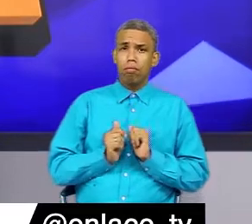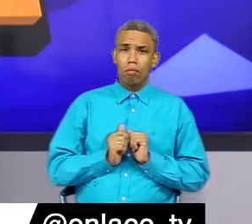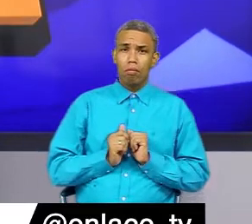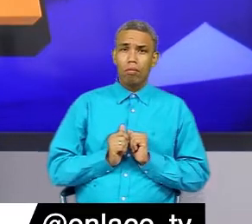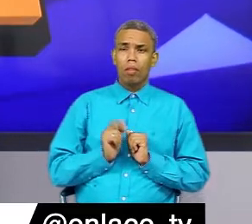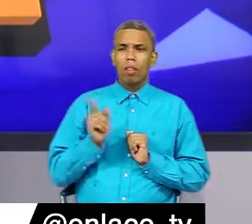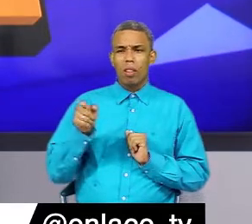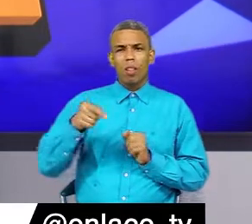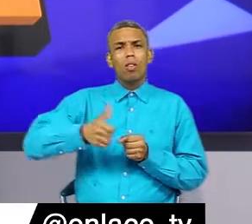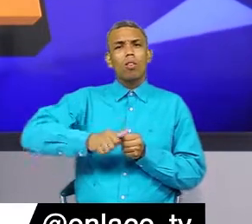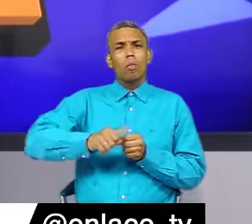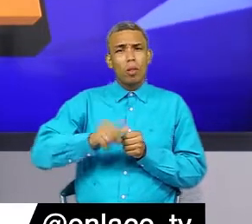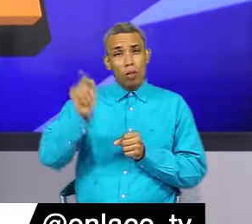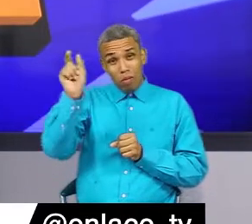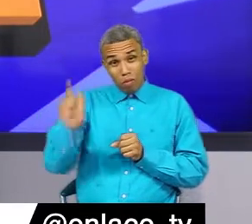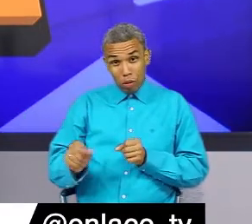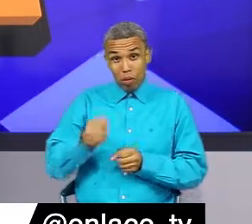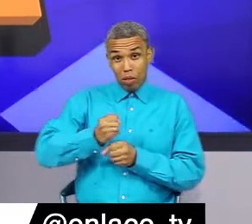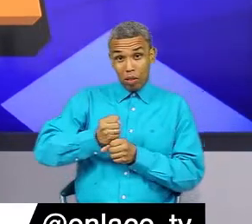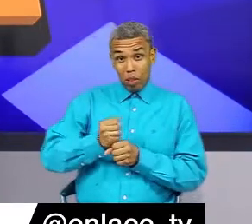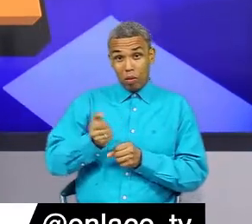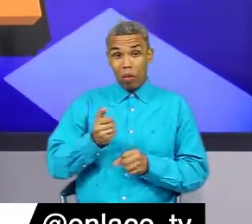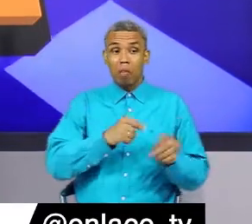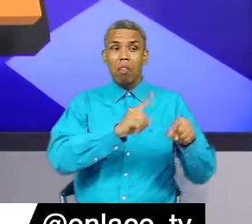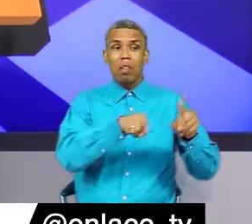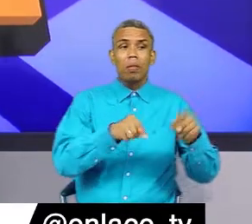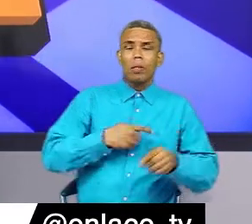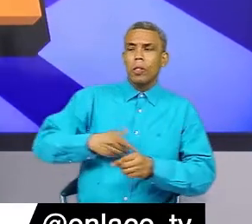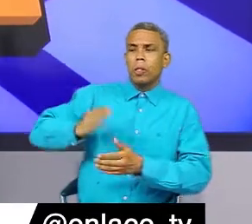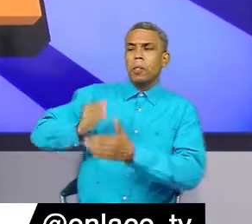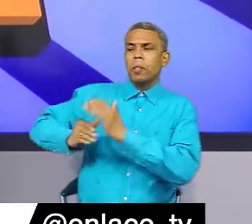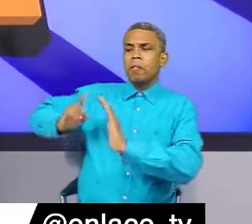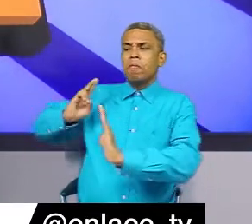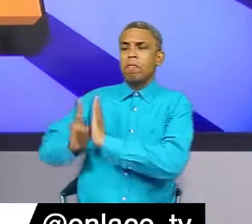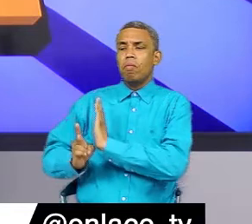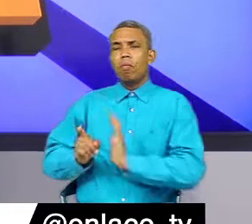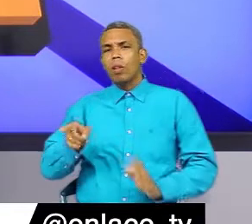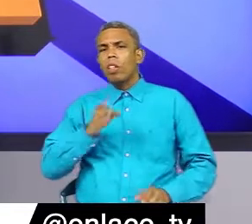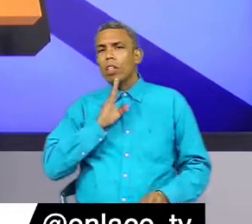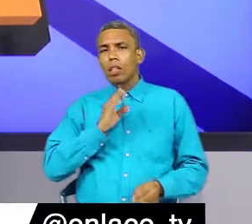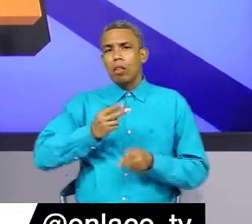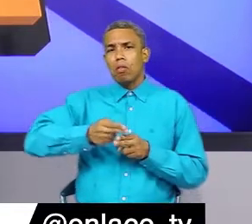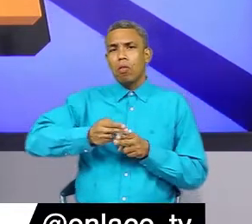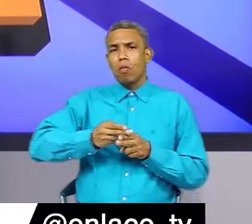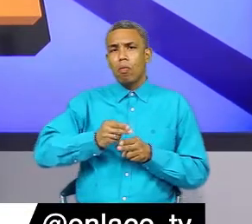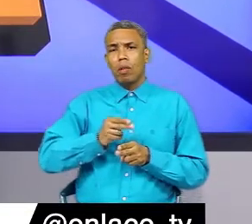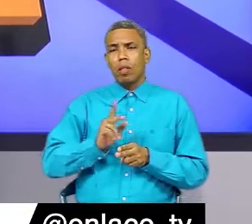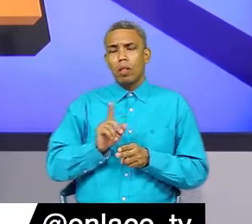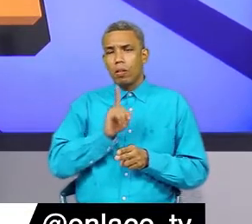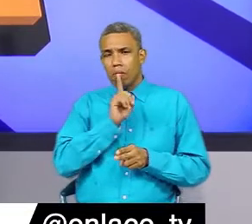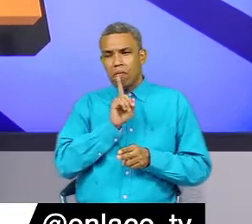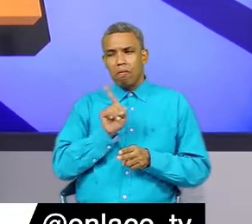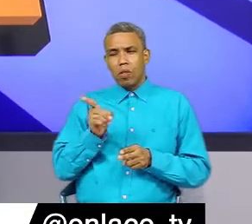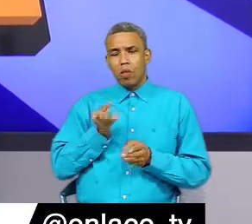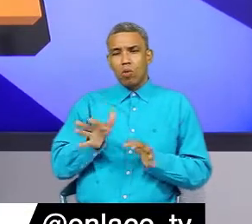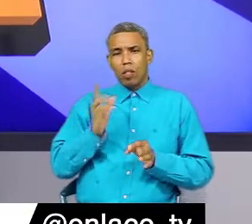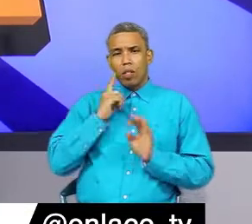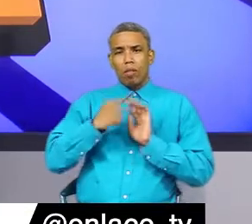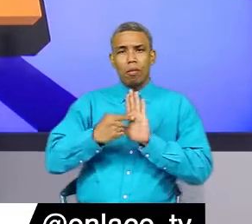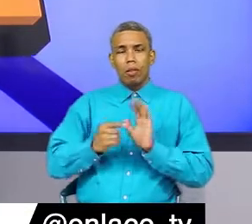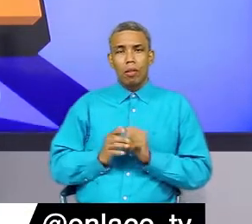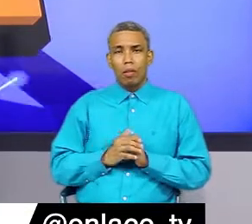región. La víctima, a quien prefiere que reservemos su identidad, al parecer fue amordazada y amarrada. Los dirigentes sindicales afirmaron que le